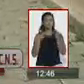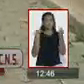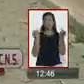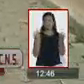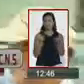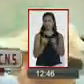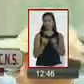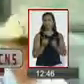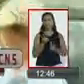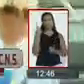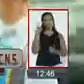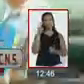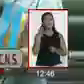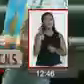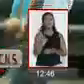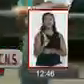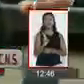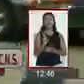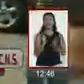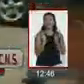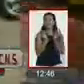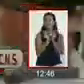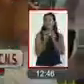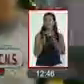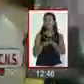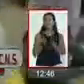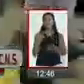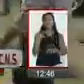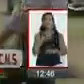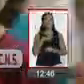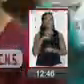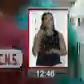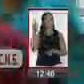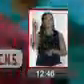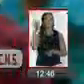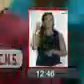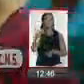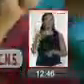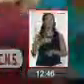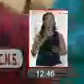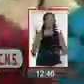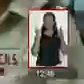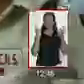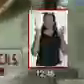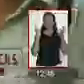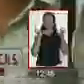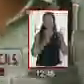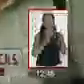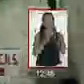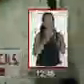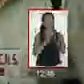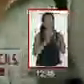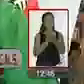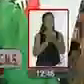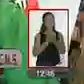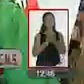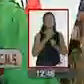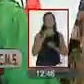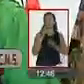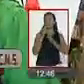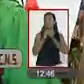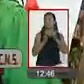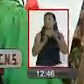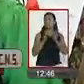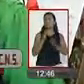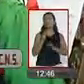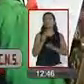instituciones para que maneje nuestras cajas. En realidad nosotros los jubilados estamos en emergencia apoyando a nuestra Confederación Nacional de